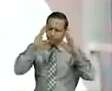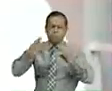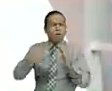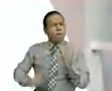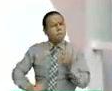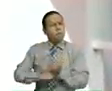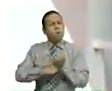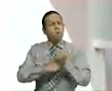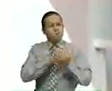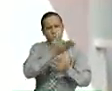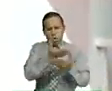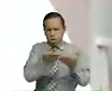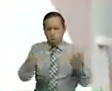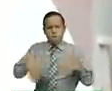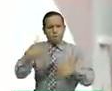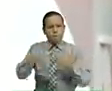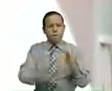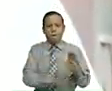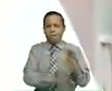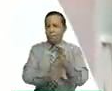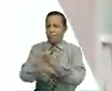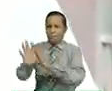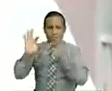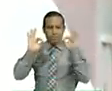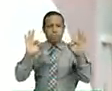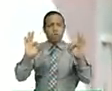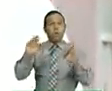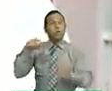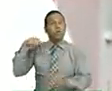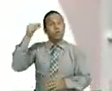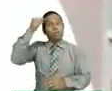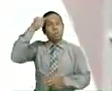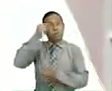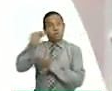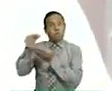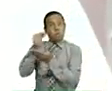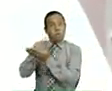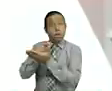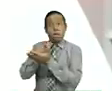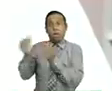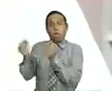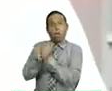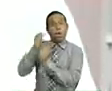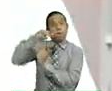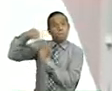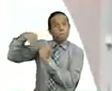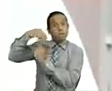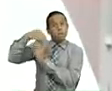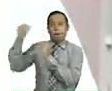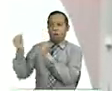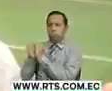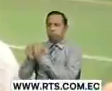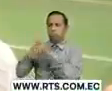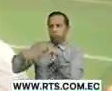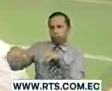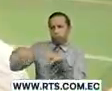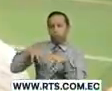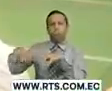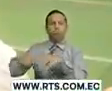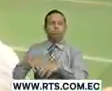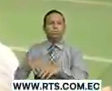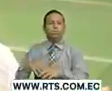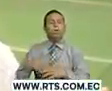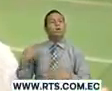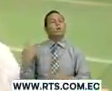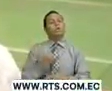sean personas de bien. Estamos desde la gobernación de la provincia del Guayas, junto al MIES en este caso, realizando también varias actividades. Nuestros niños siempre